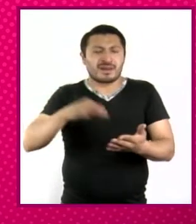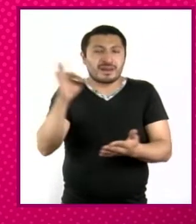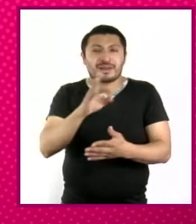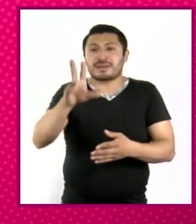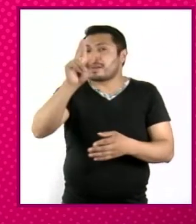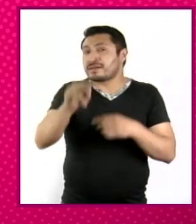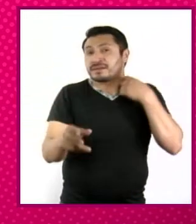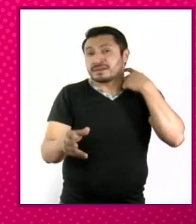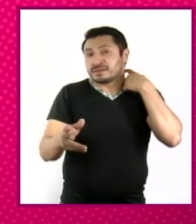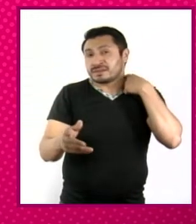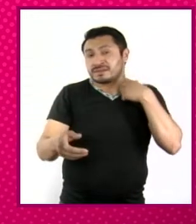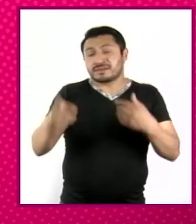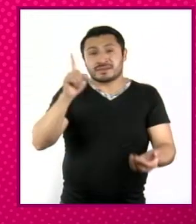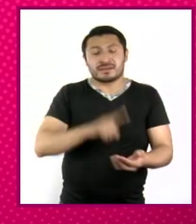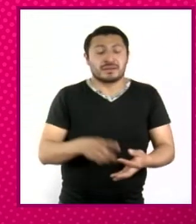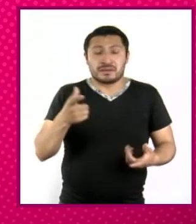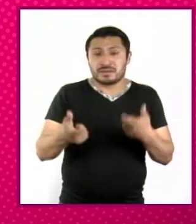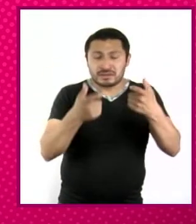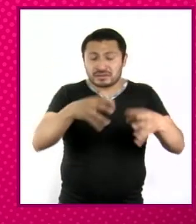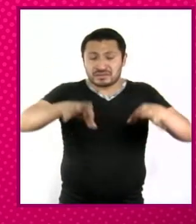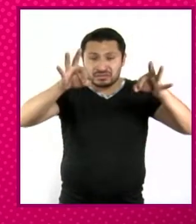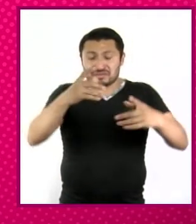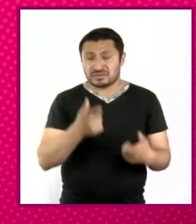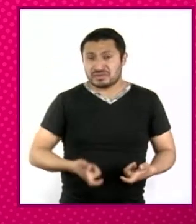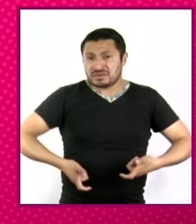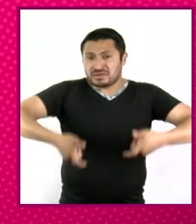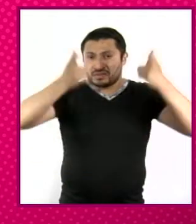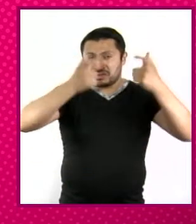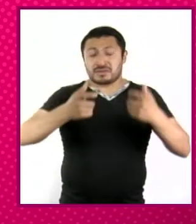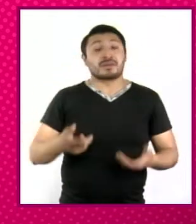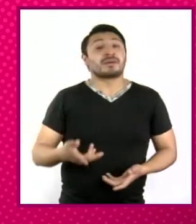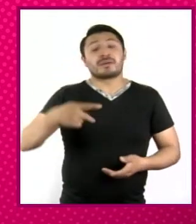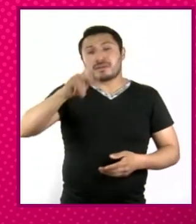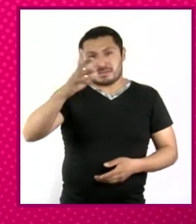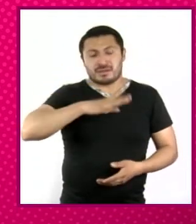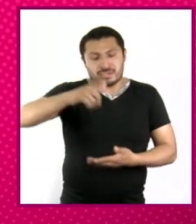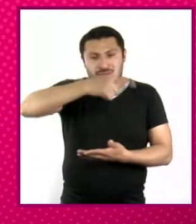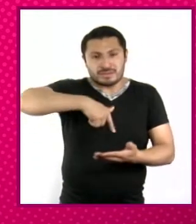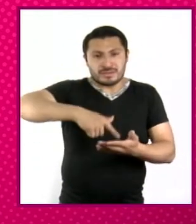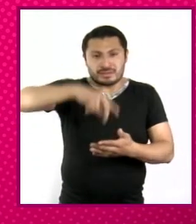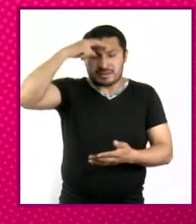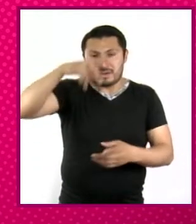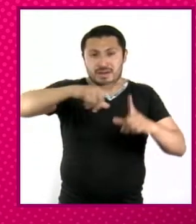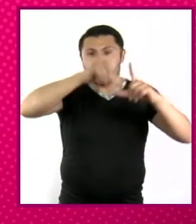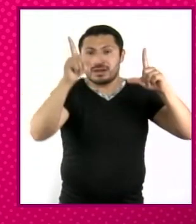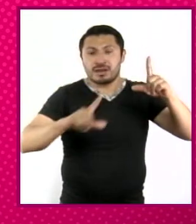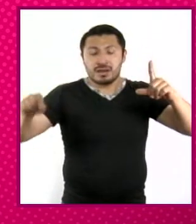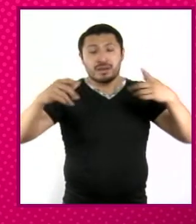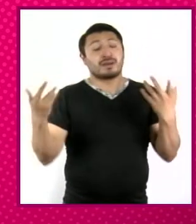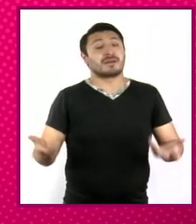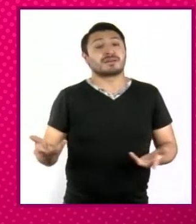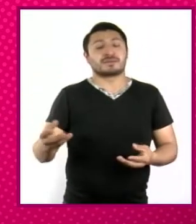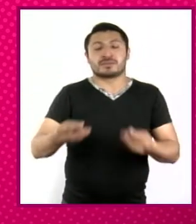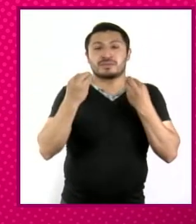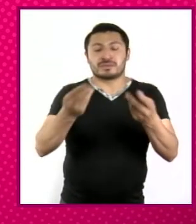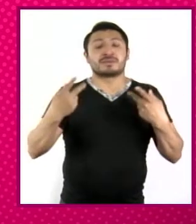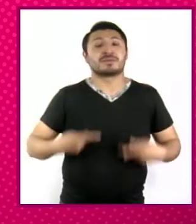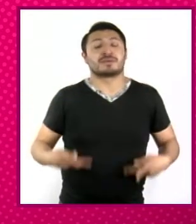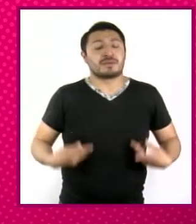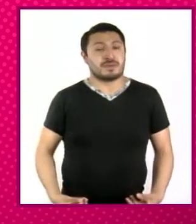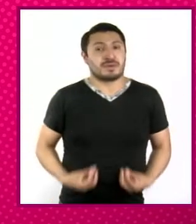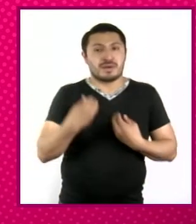no se encuentra dentro de estándares económicos en altas calidades de vida, pero somos una región muy poblada, y una región